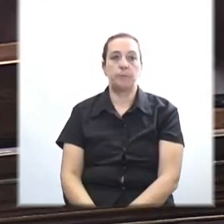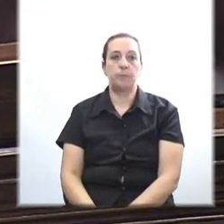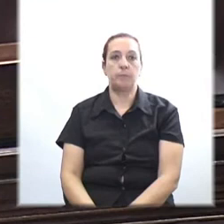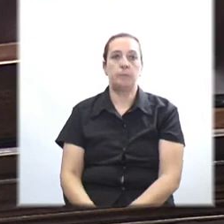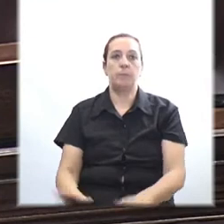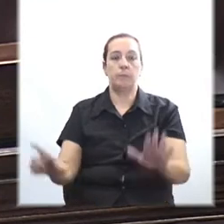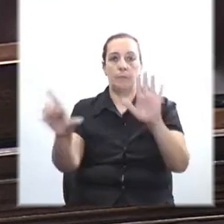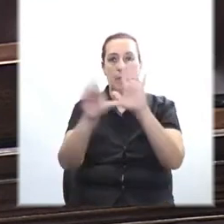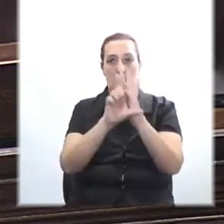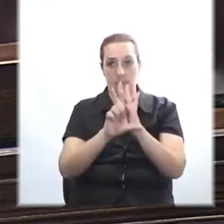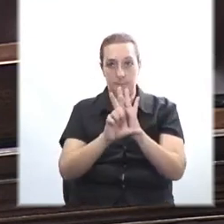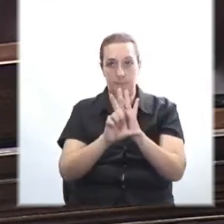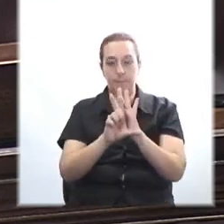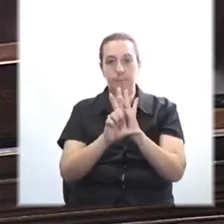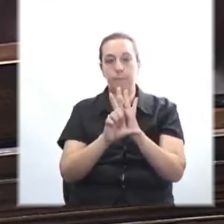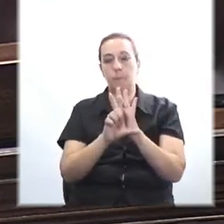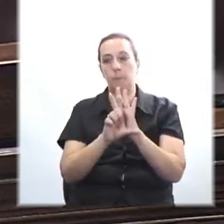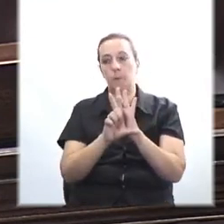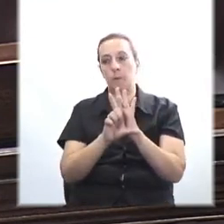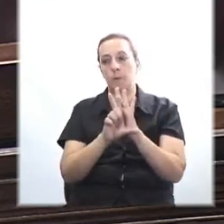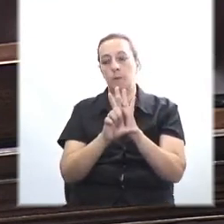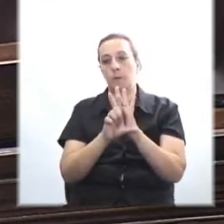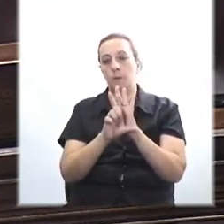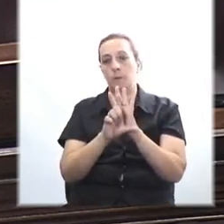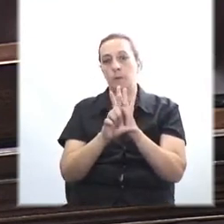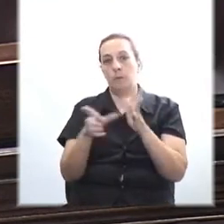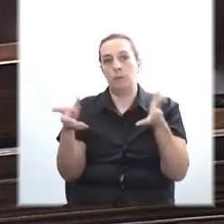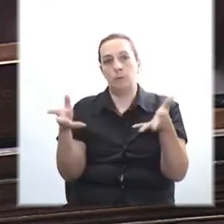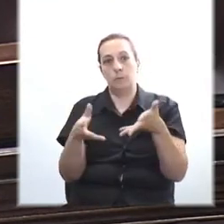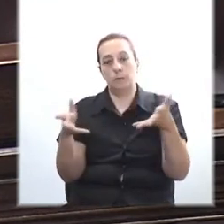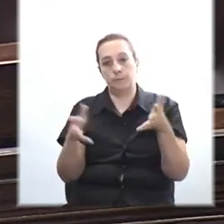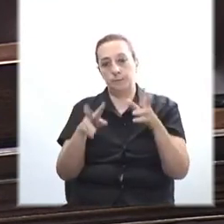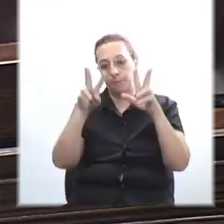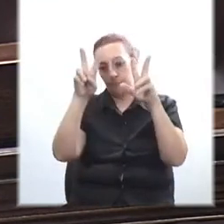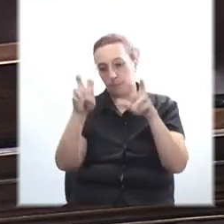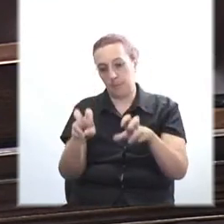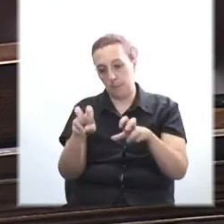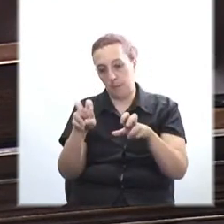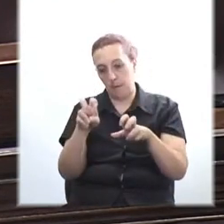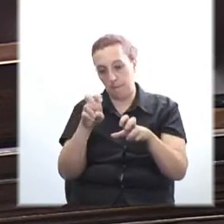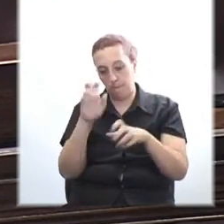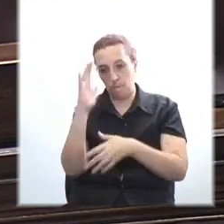La ley que nos rige en el tema forestal, ¿verdad?, la